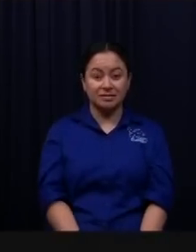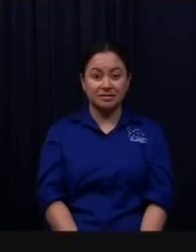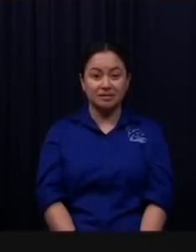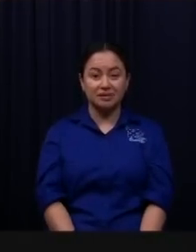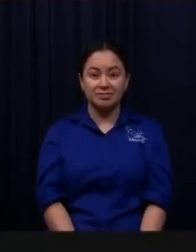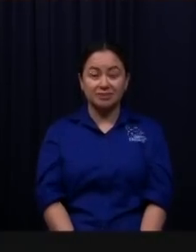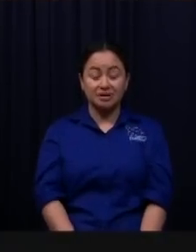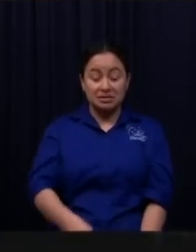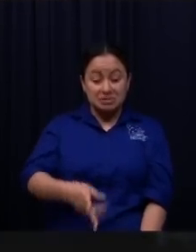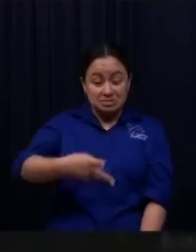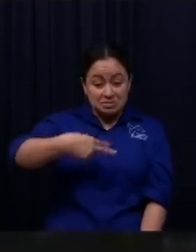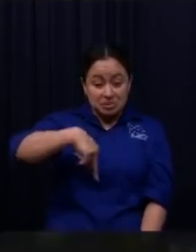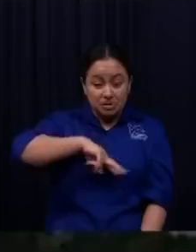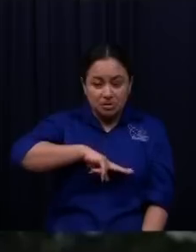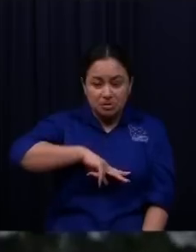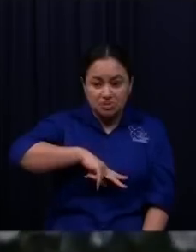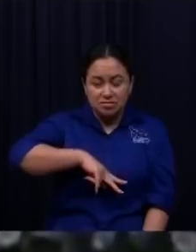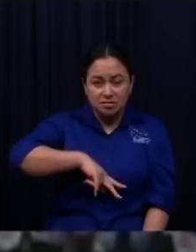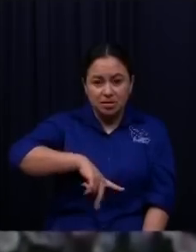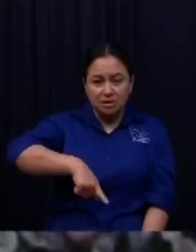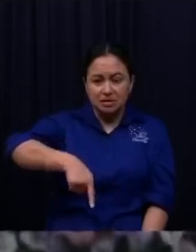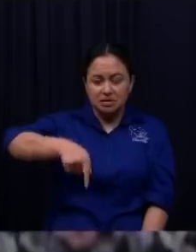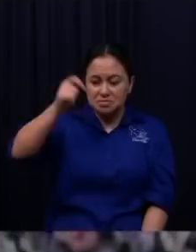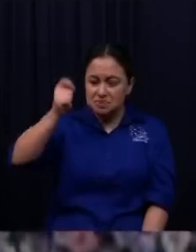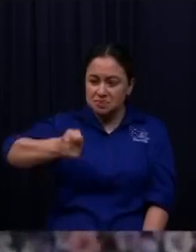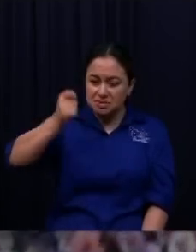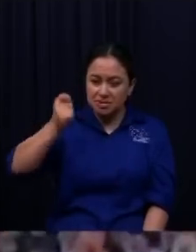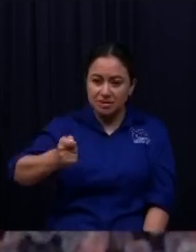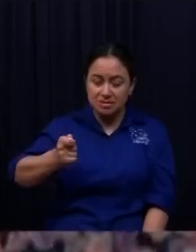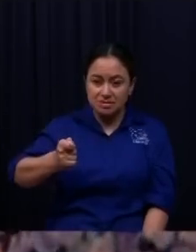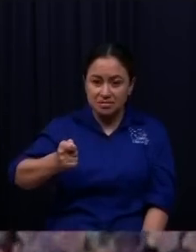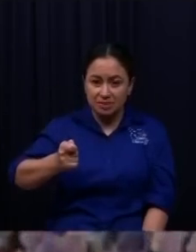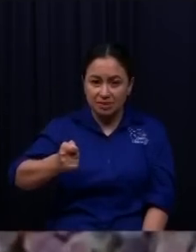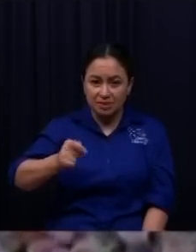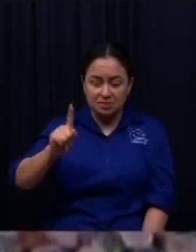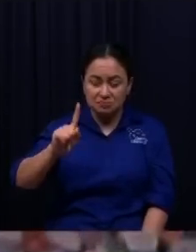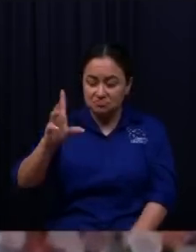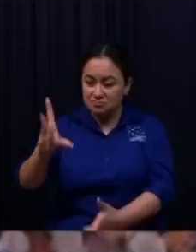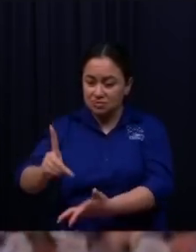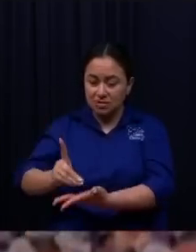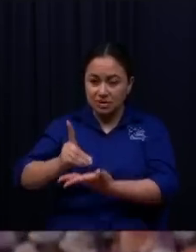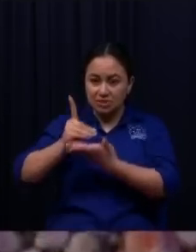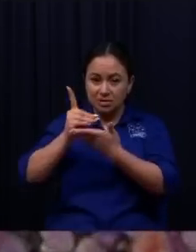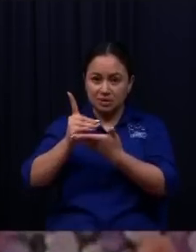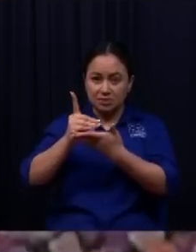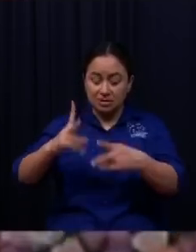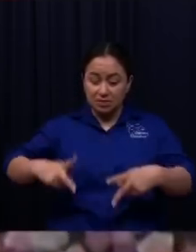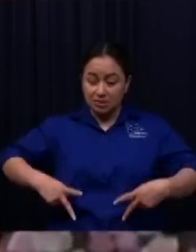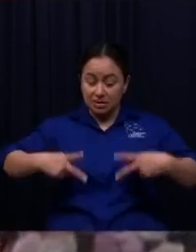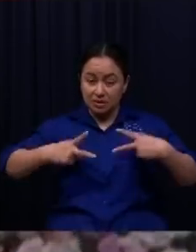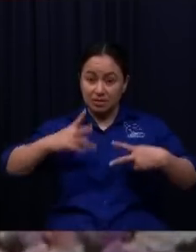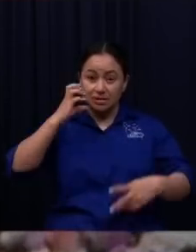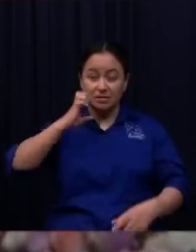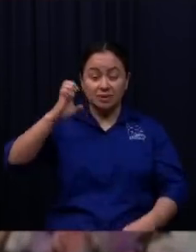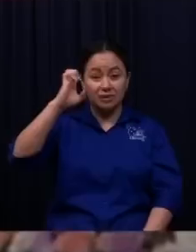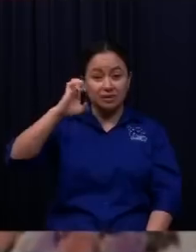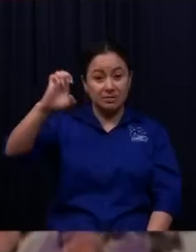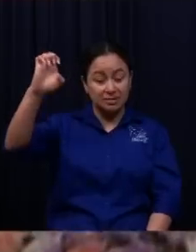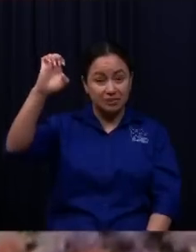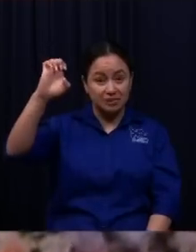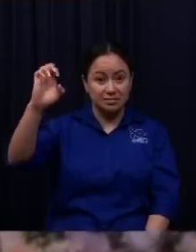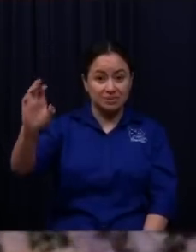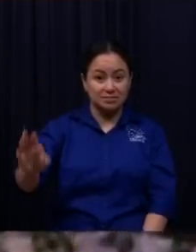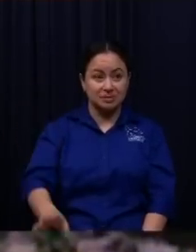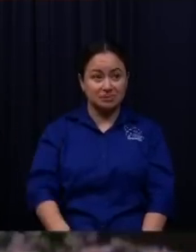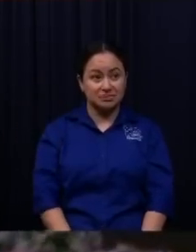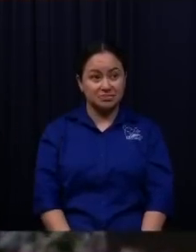que vosotros os juzgáis inmerecedores de la vida eterna, me voy a voltear a los gentiles. Y entre todos los gentiles estábamos